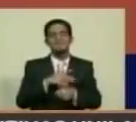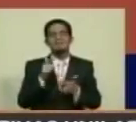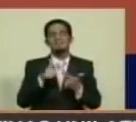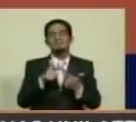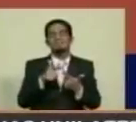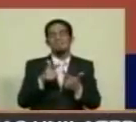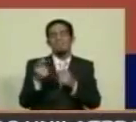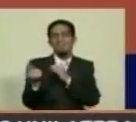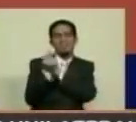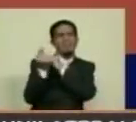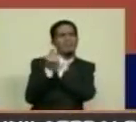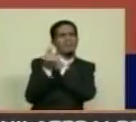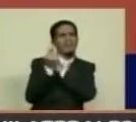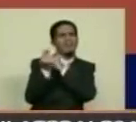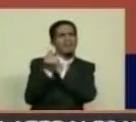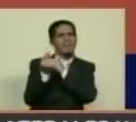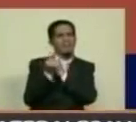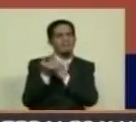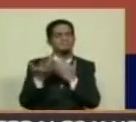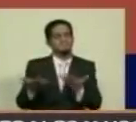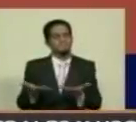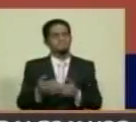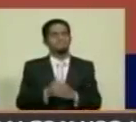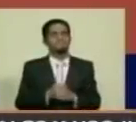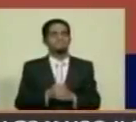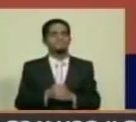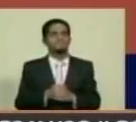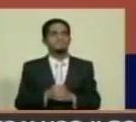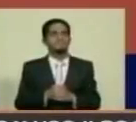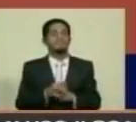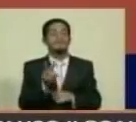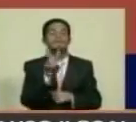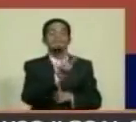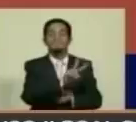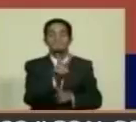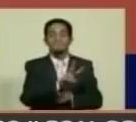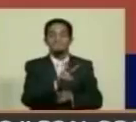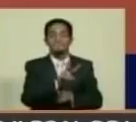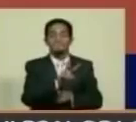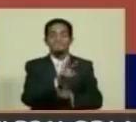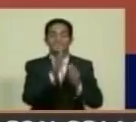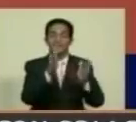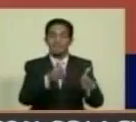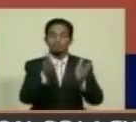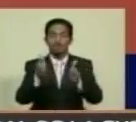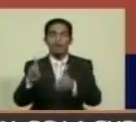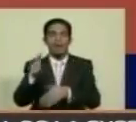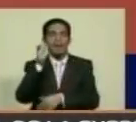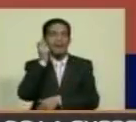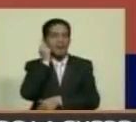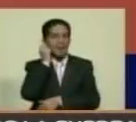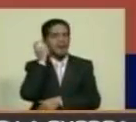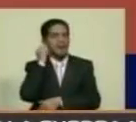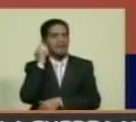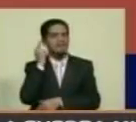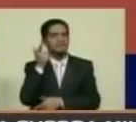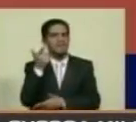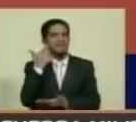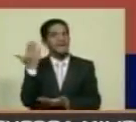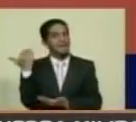racismo. Resulta que las venezolanas y venezolanos que fueron